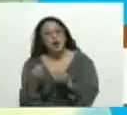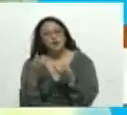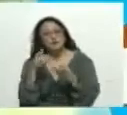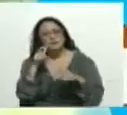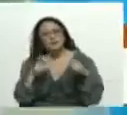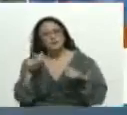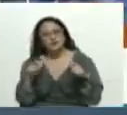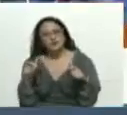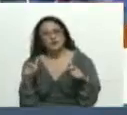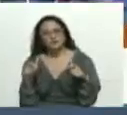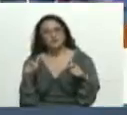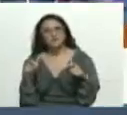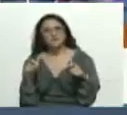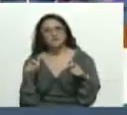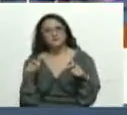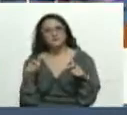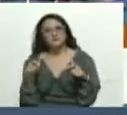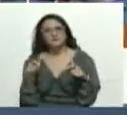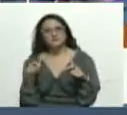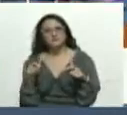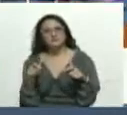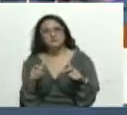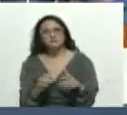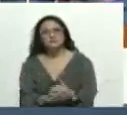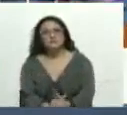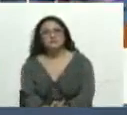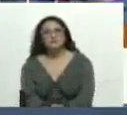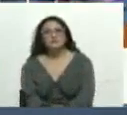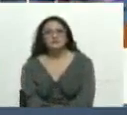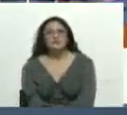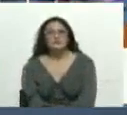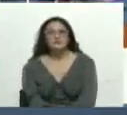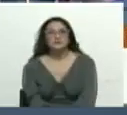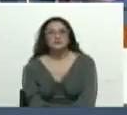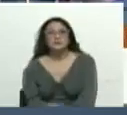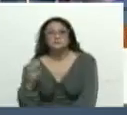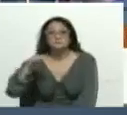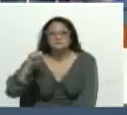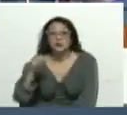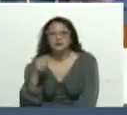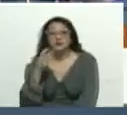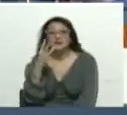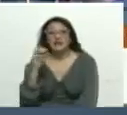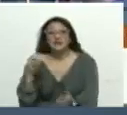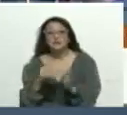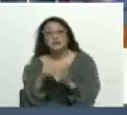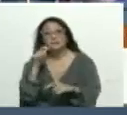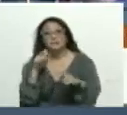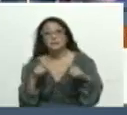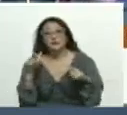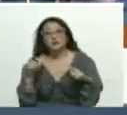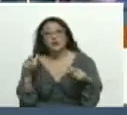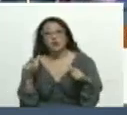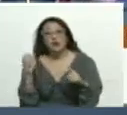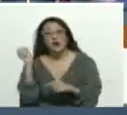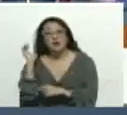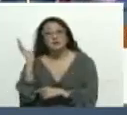gente sí sí son 30.000 personas en